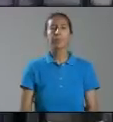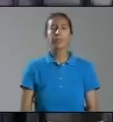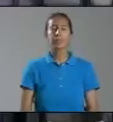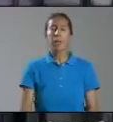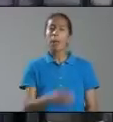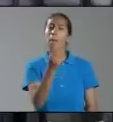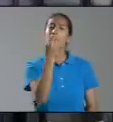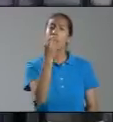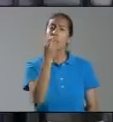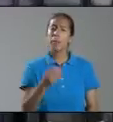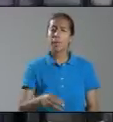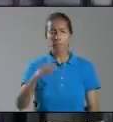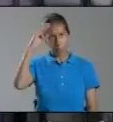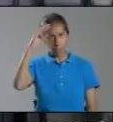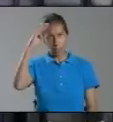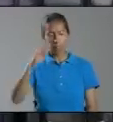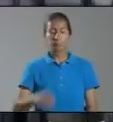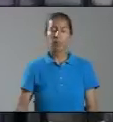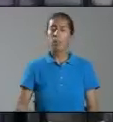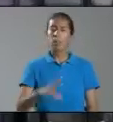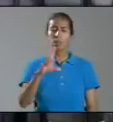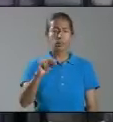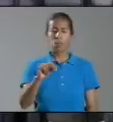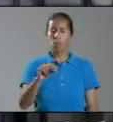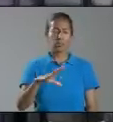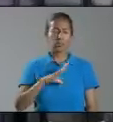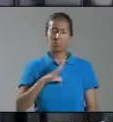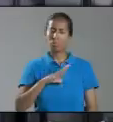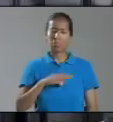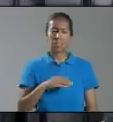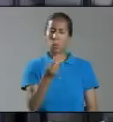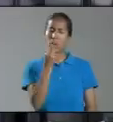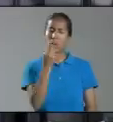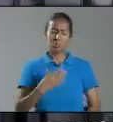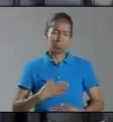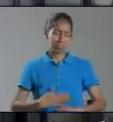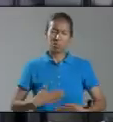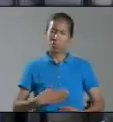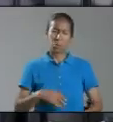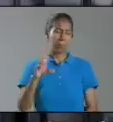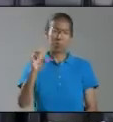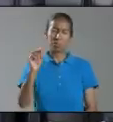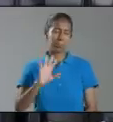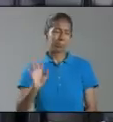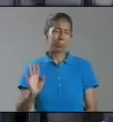¿Va a comer, patrón? No, no tengo hambre. Y